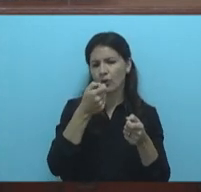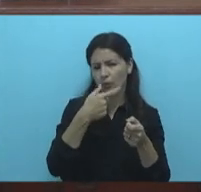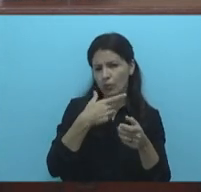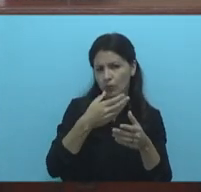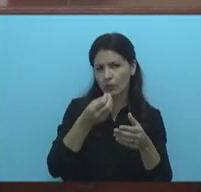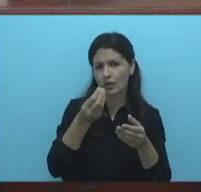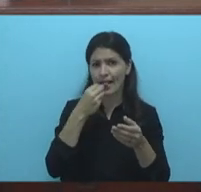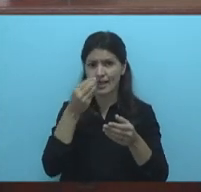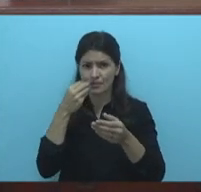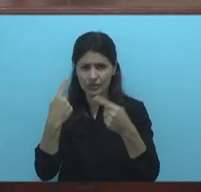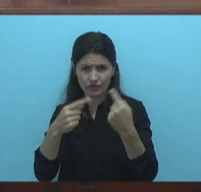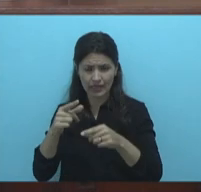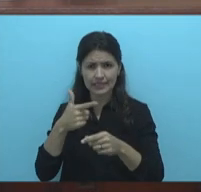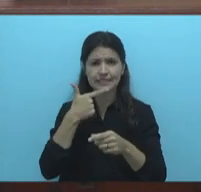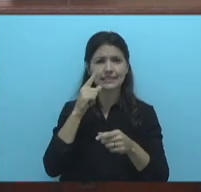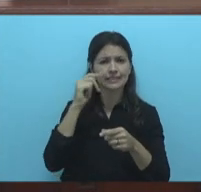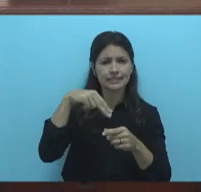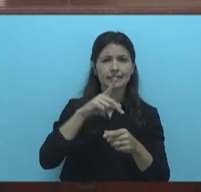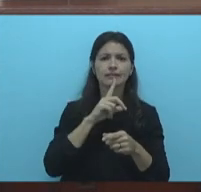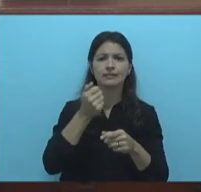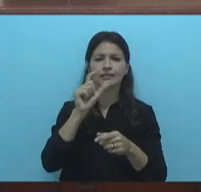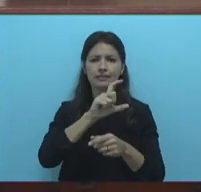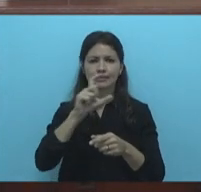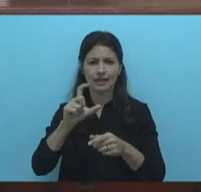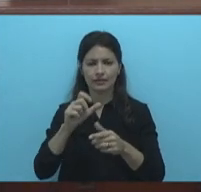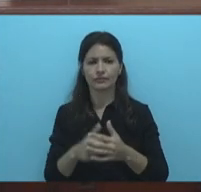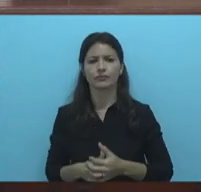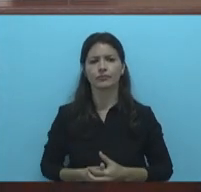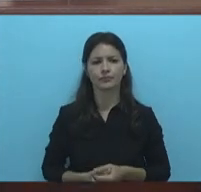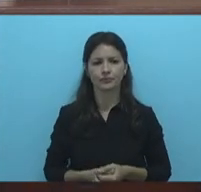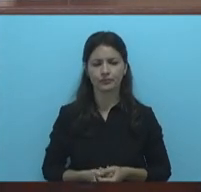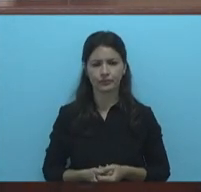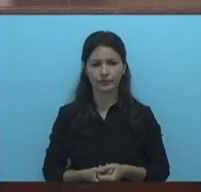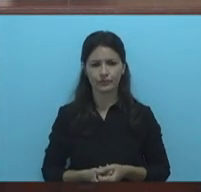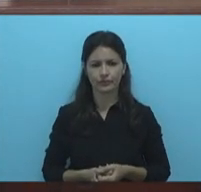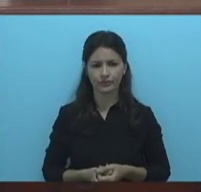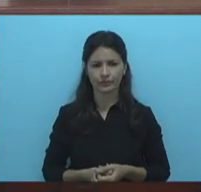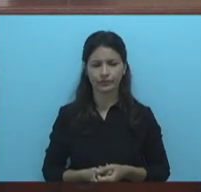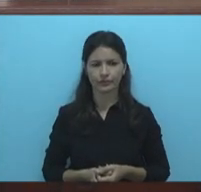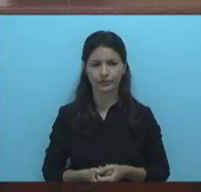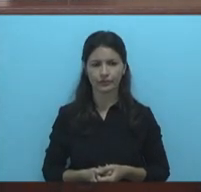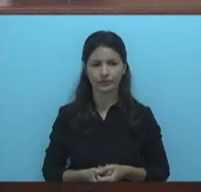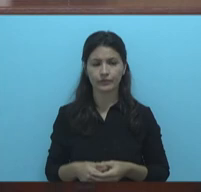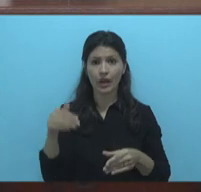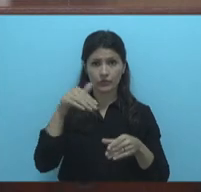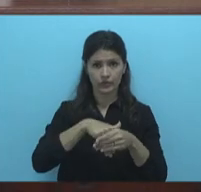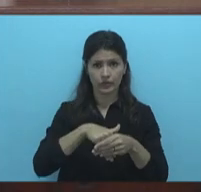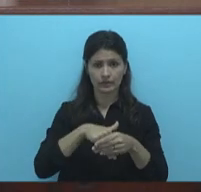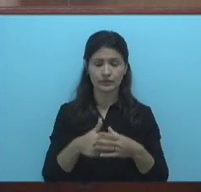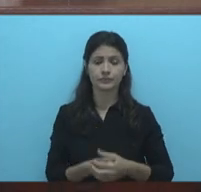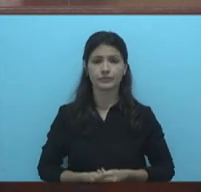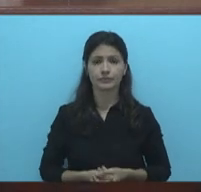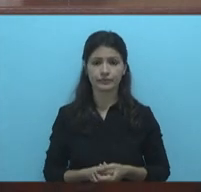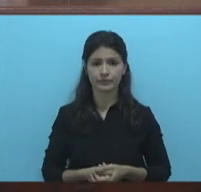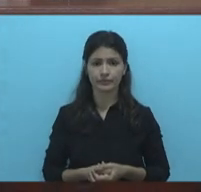Voy a poner a consideración ahora el proyecto de ley en general. Les pido que expresen su voto en forma